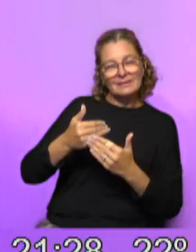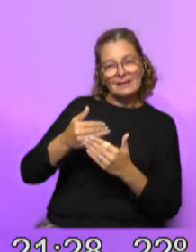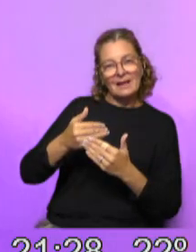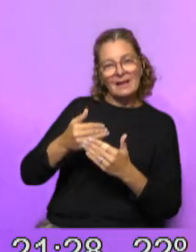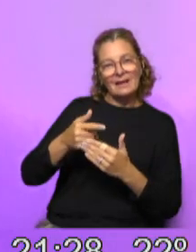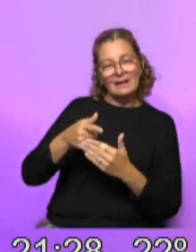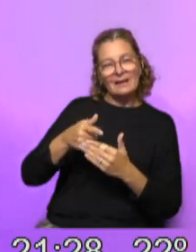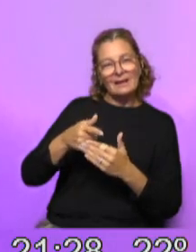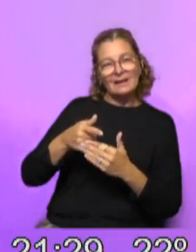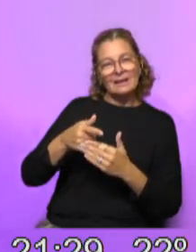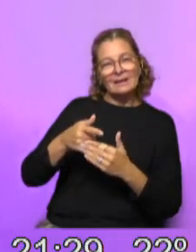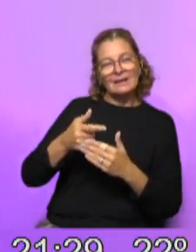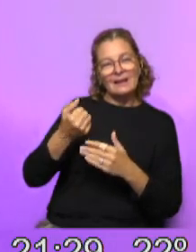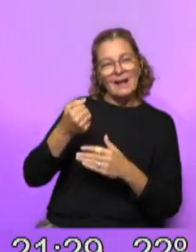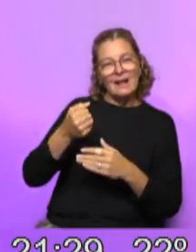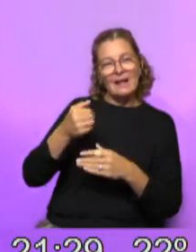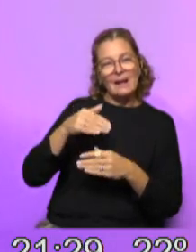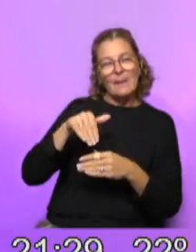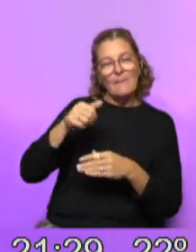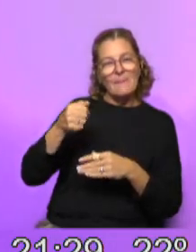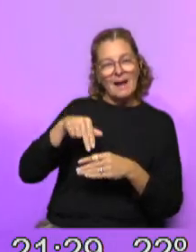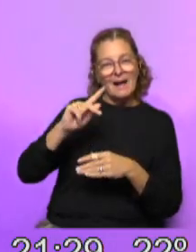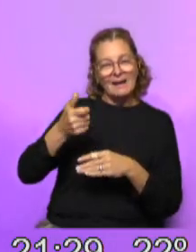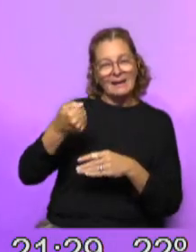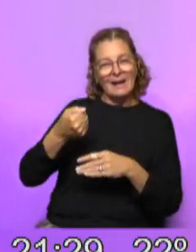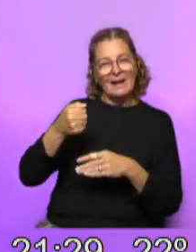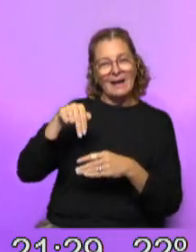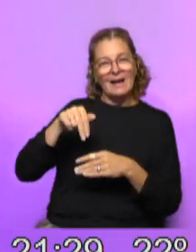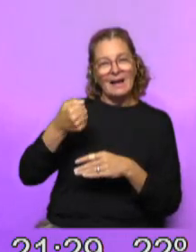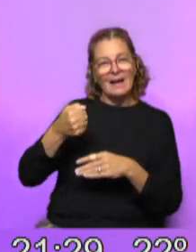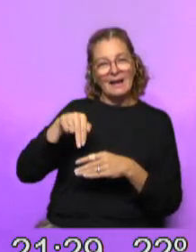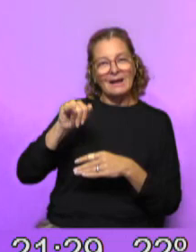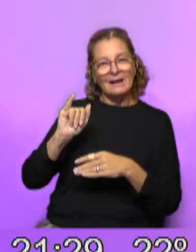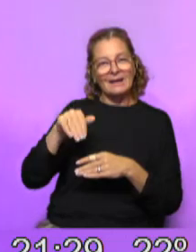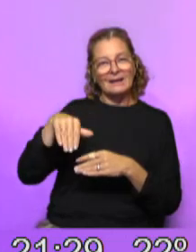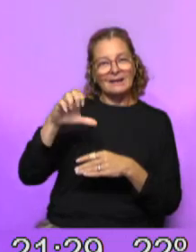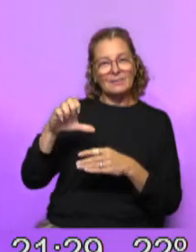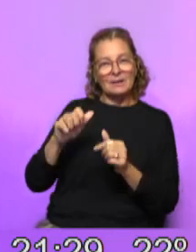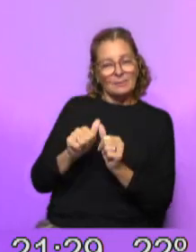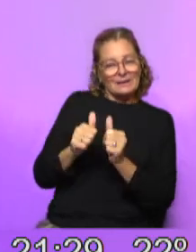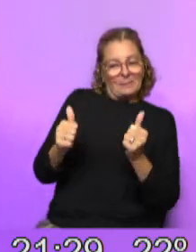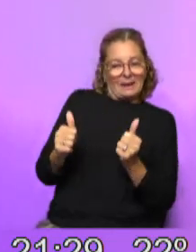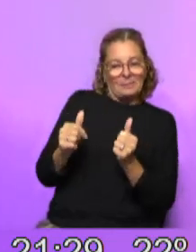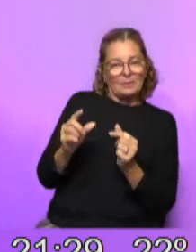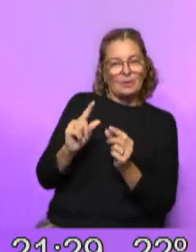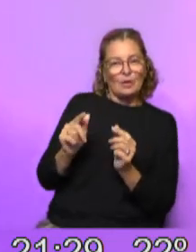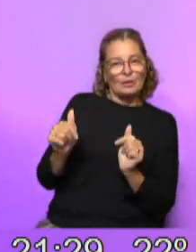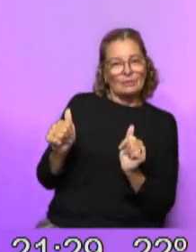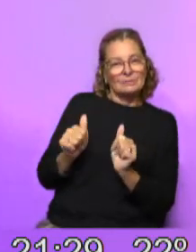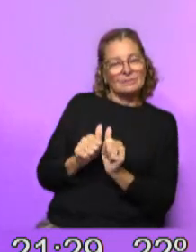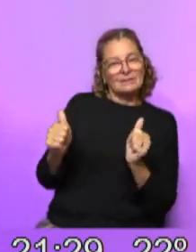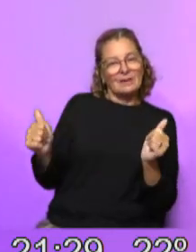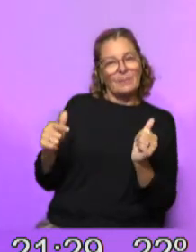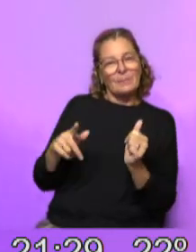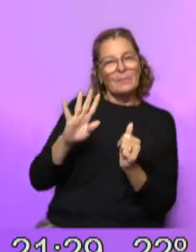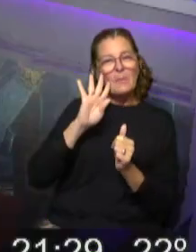en el manga y el anime y todas esas cosas, que intenté separarme un poco, pero se ve que no se separa del todo, pero no, me parece